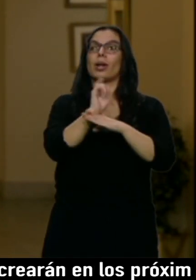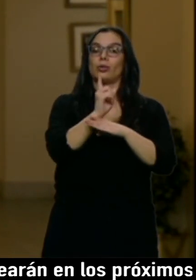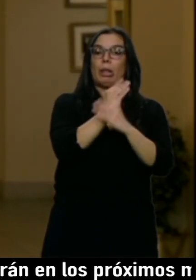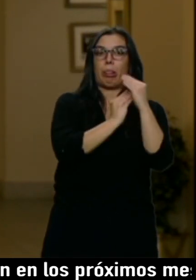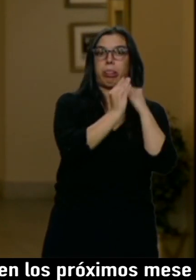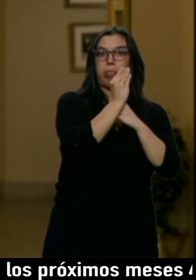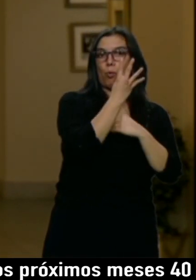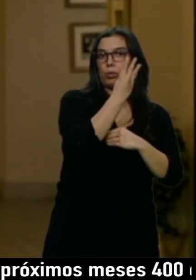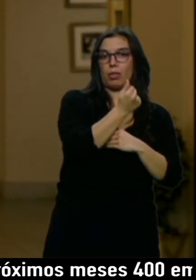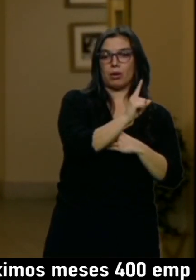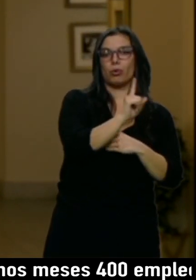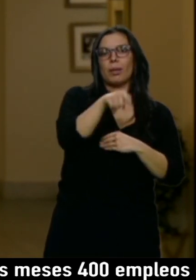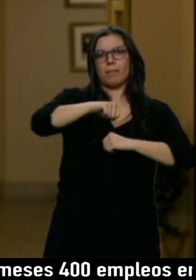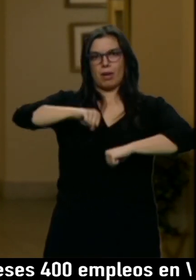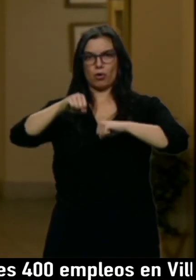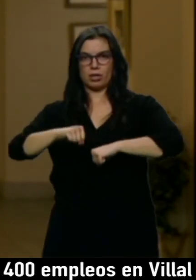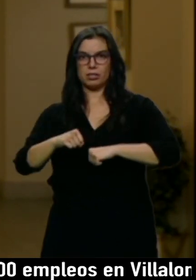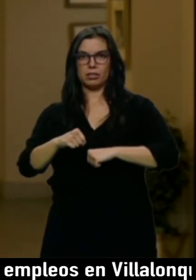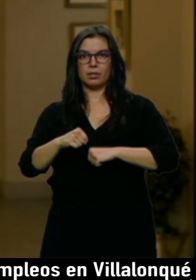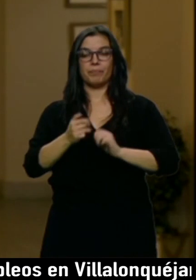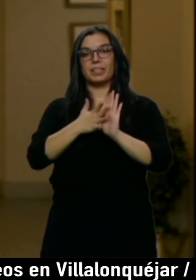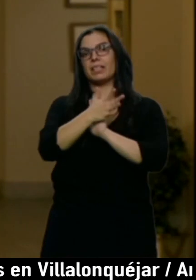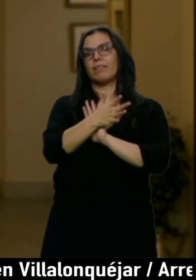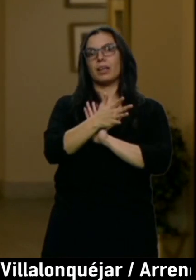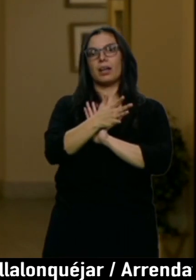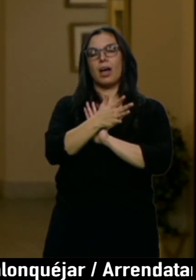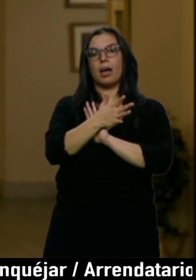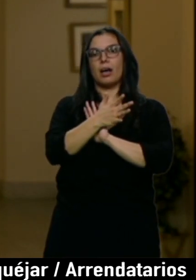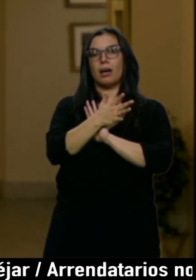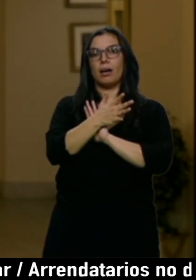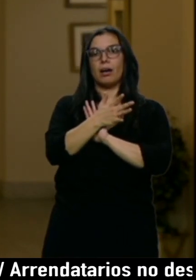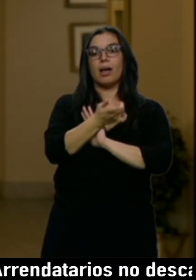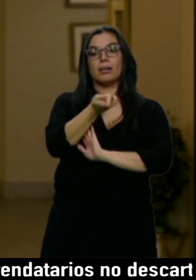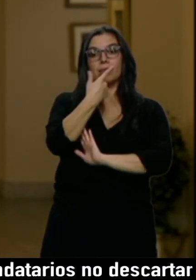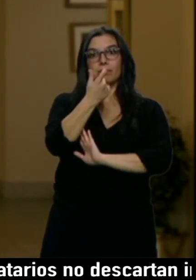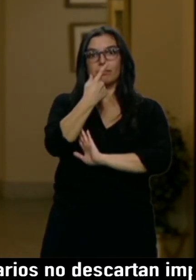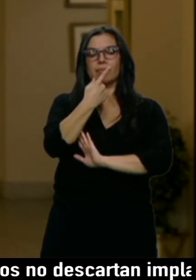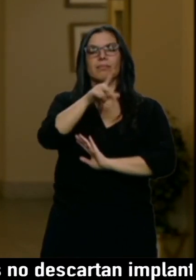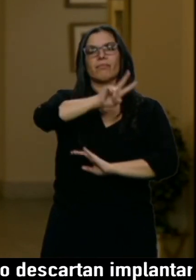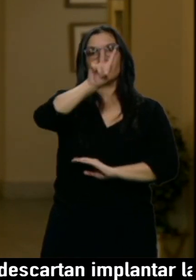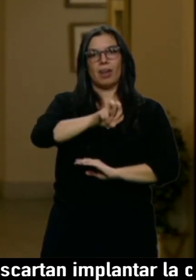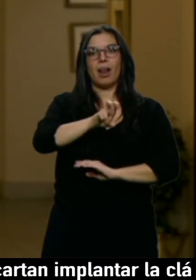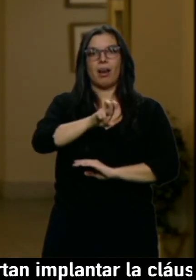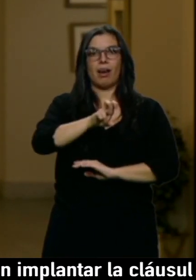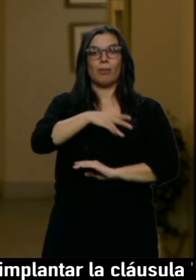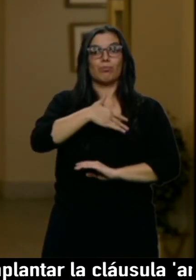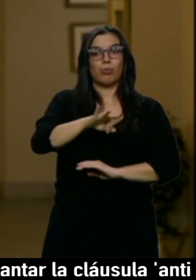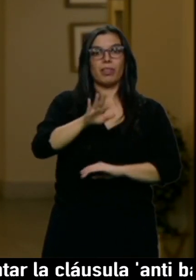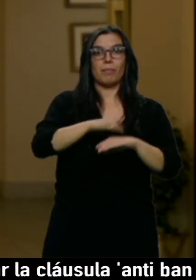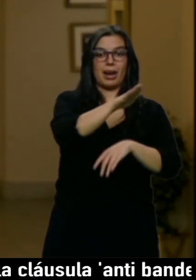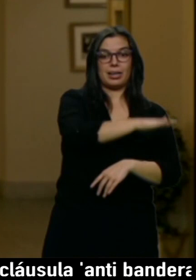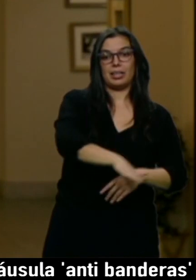ratones mayores. Es decir, es una puerta abierta a los niños y a los